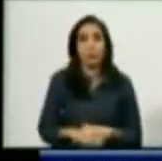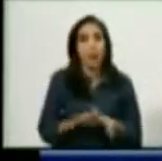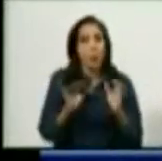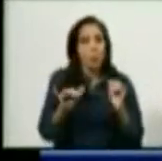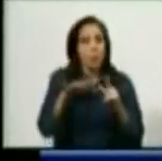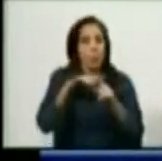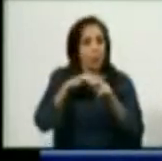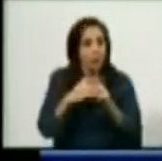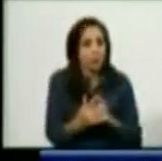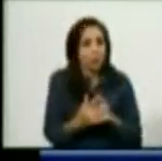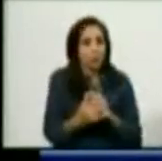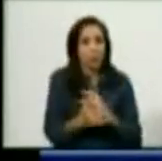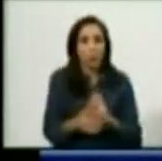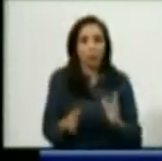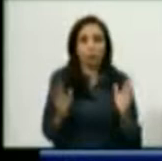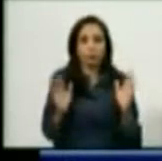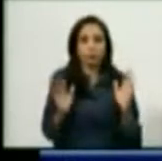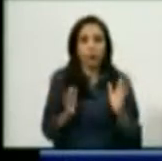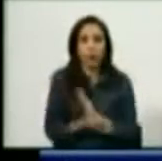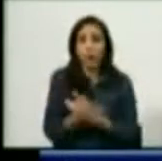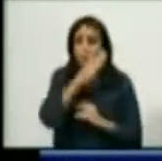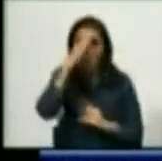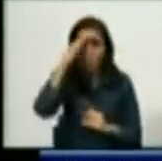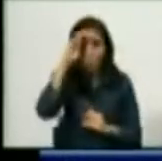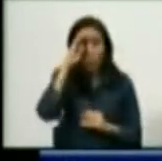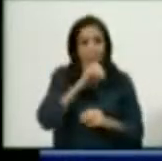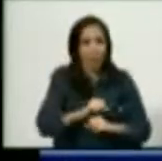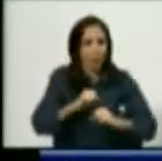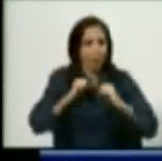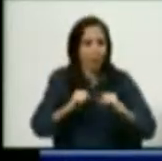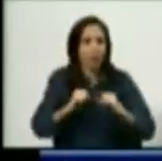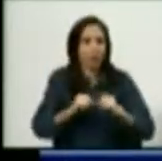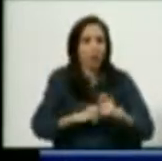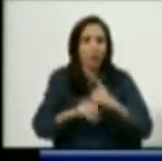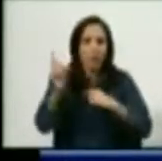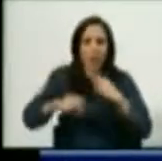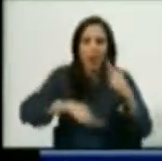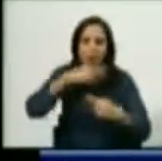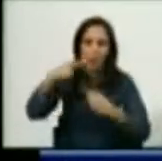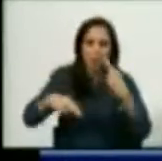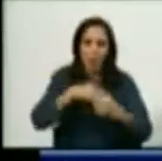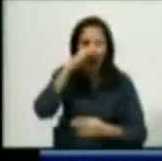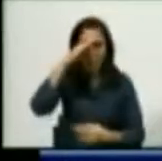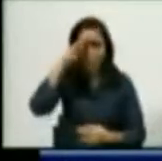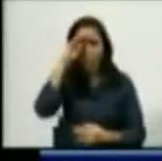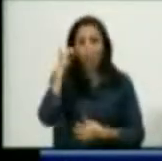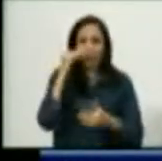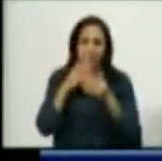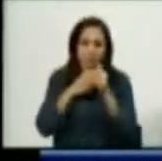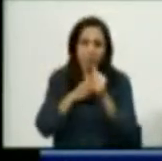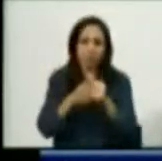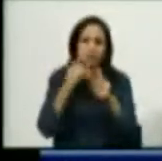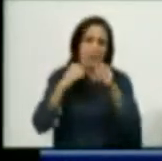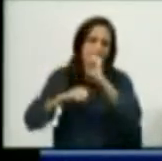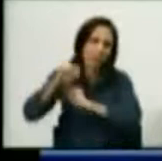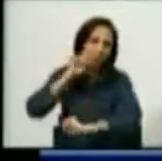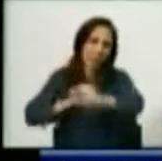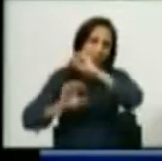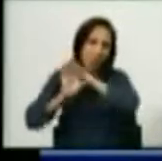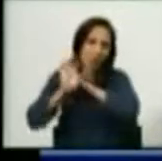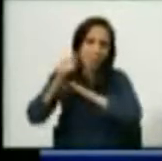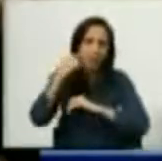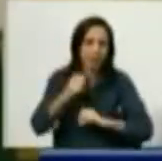circunstancias curva y la revolución cubana seguirían luchando y